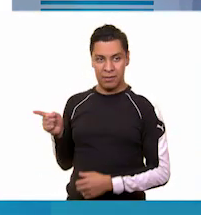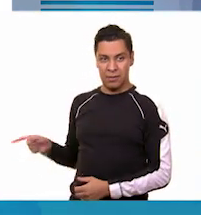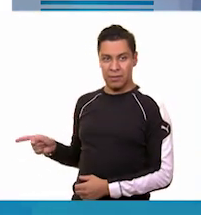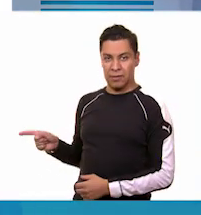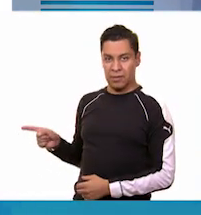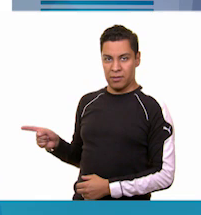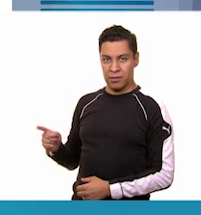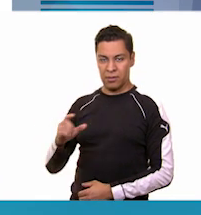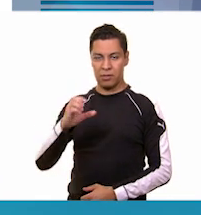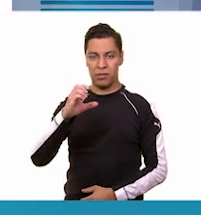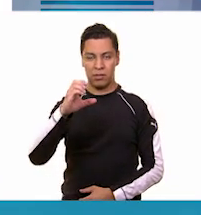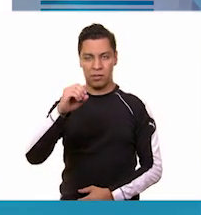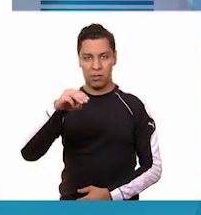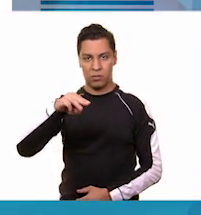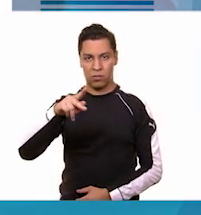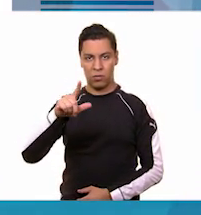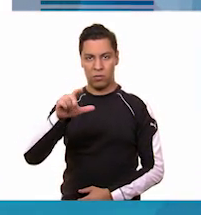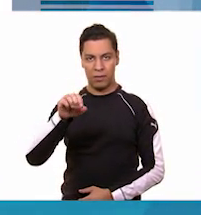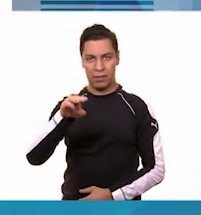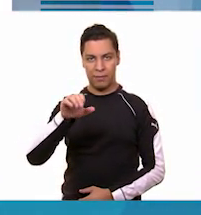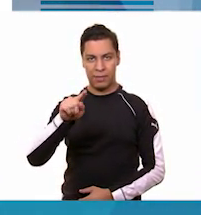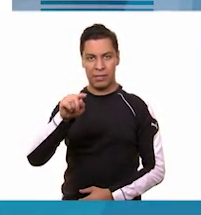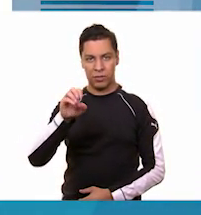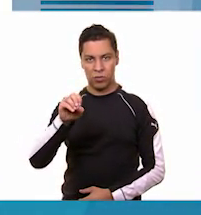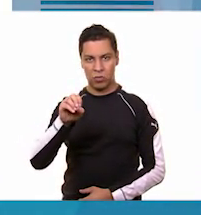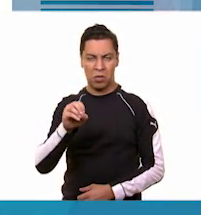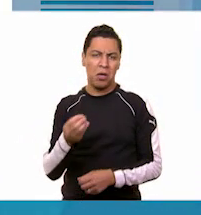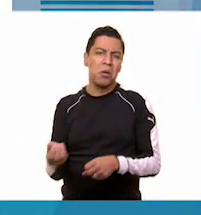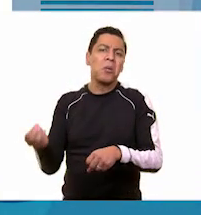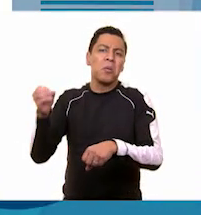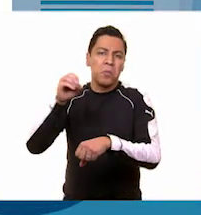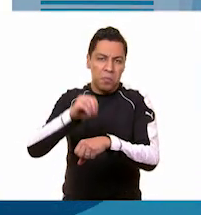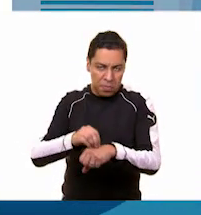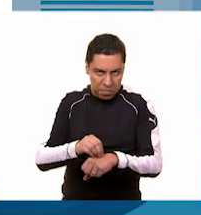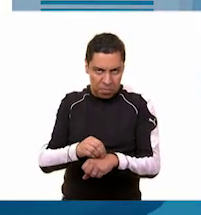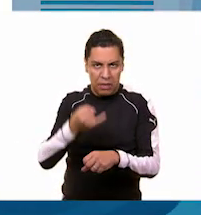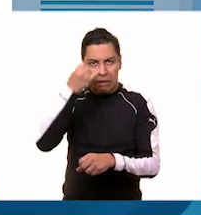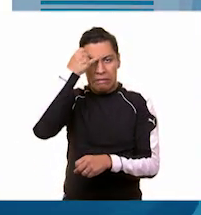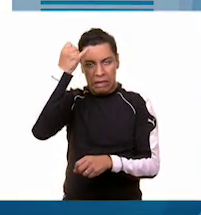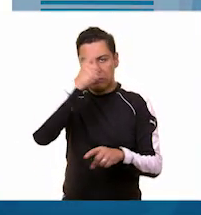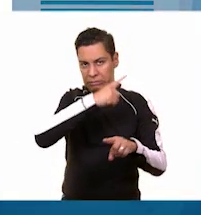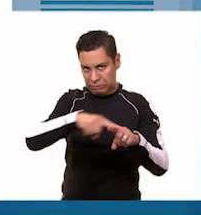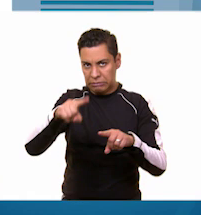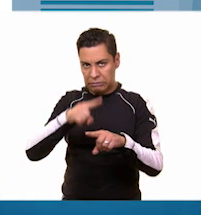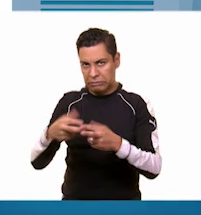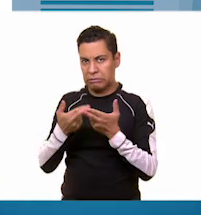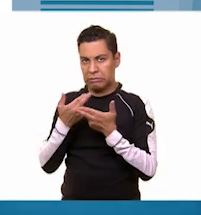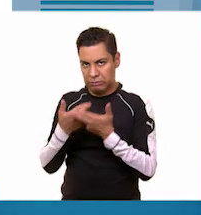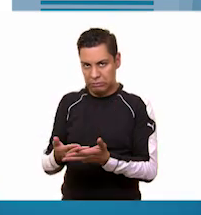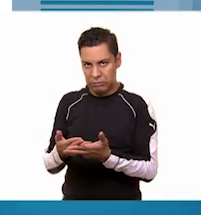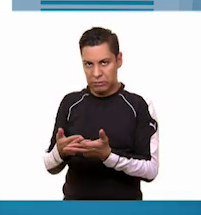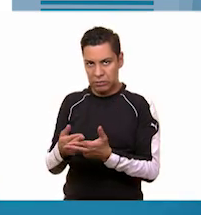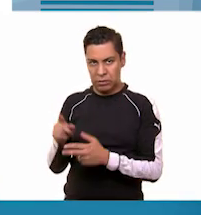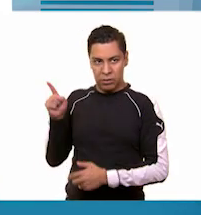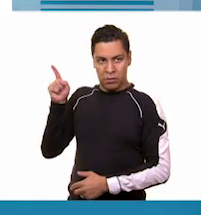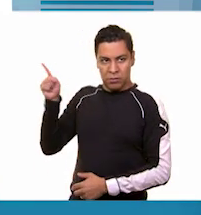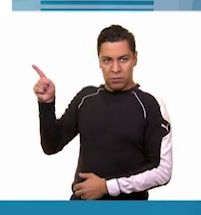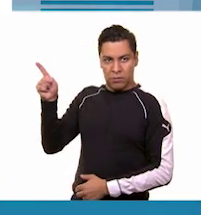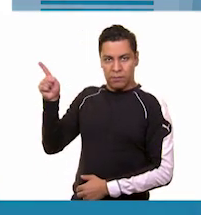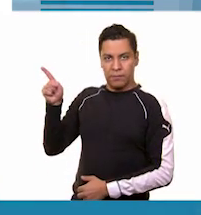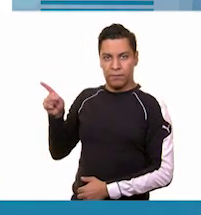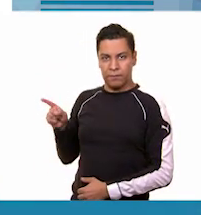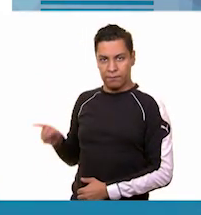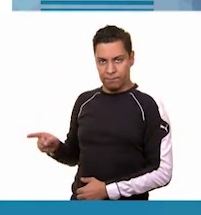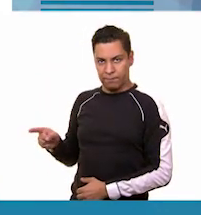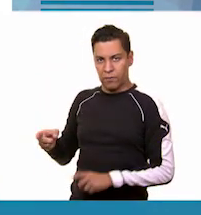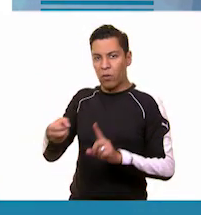complemento. Aquí van aquellos detalles o ideas secundarias. Como pueden darse cuenta, en los dos últimos apartados van los datos